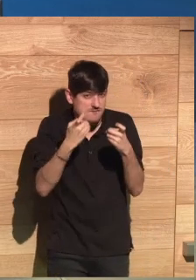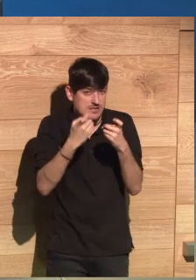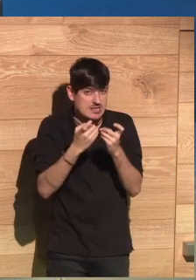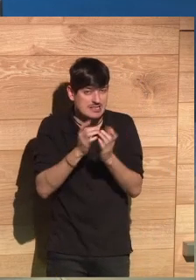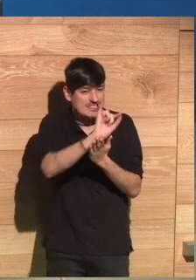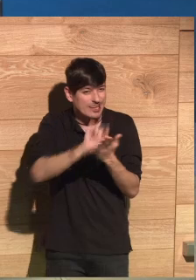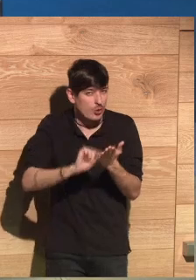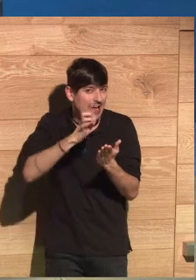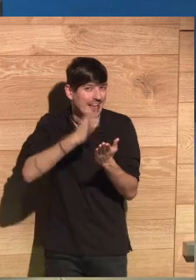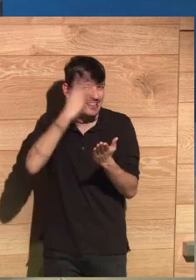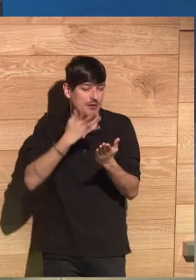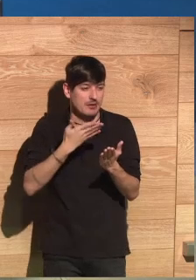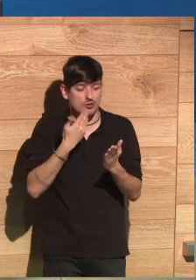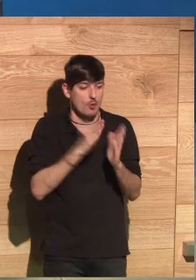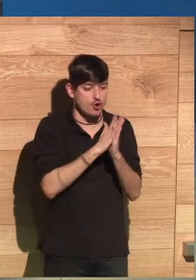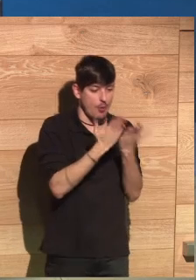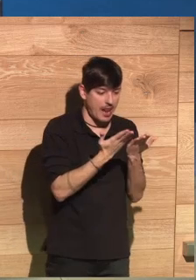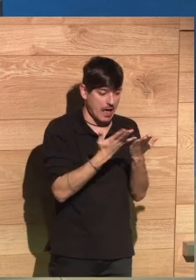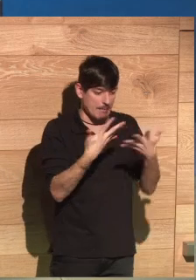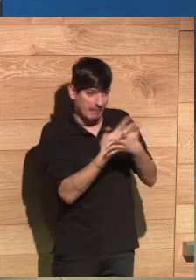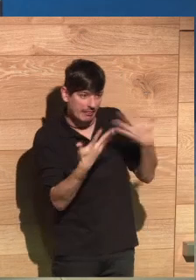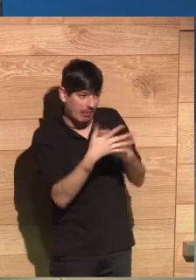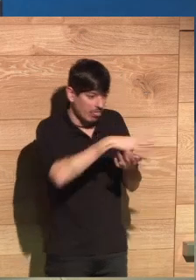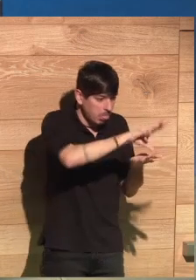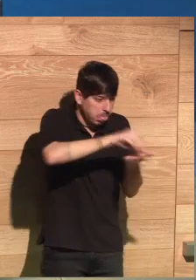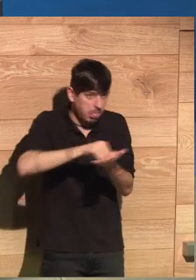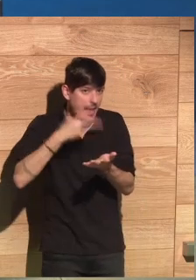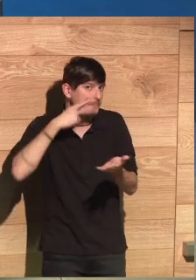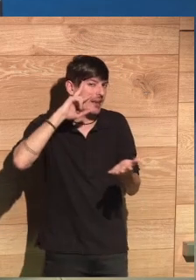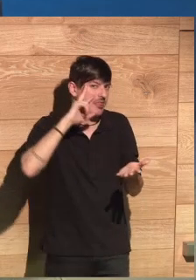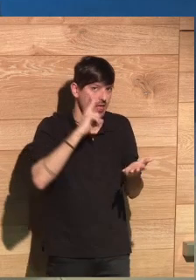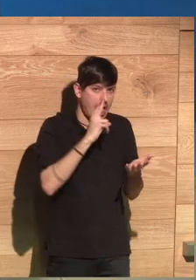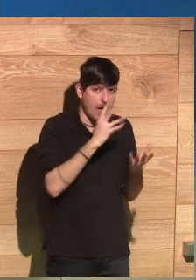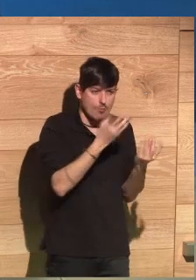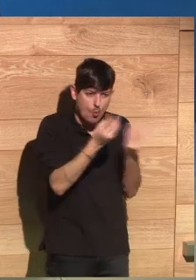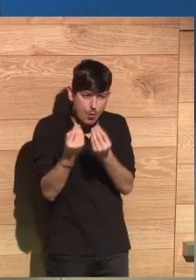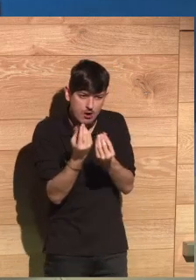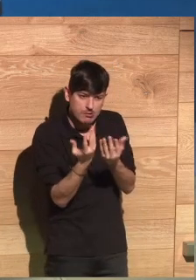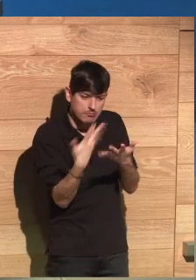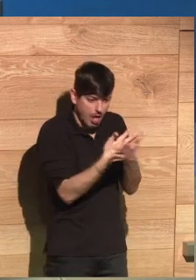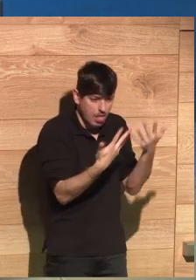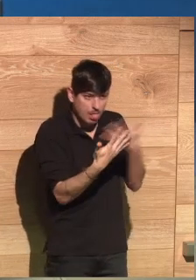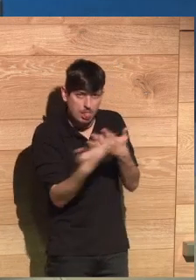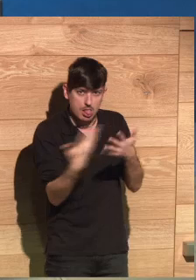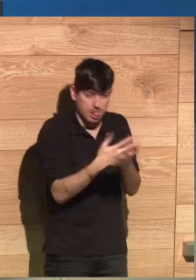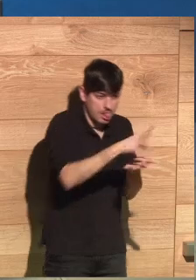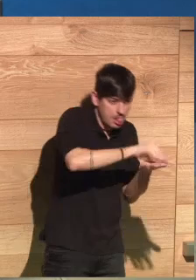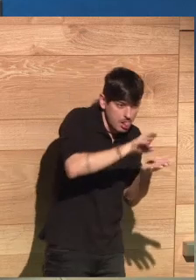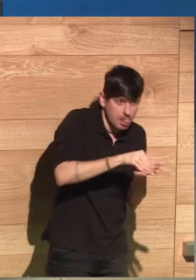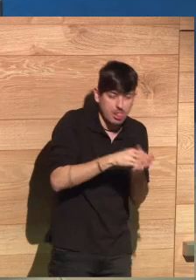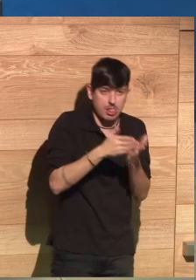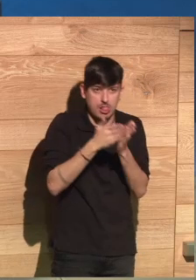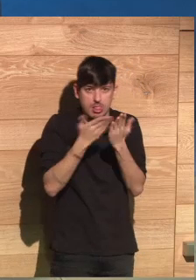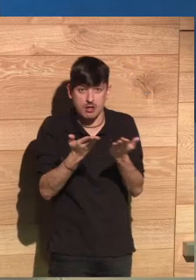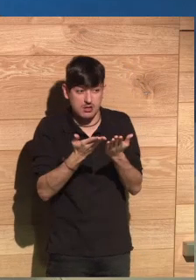si la novela fuera un laboratorio de muchas historias, recogiera muchas vivencias, y no sé hasta qué punto algunas de esas vivencias también vienen de